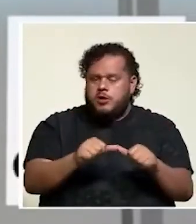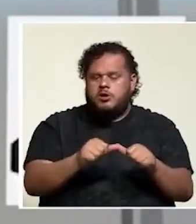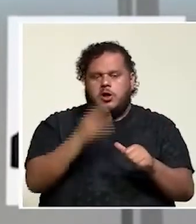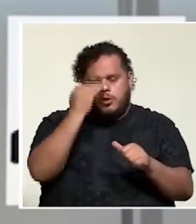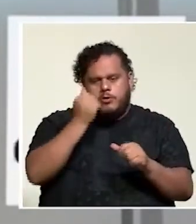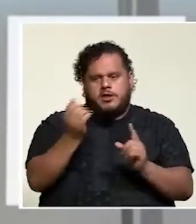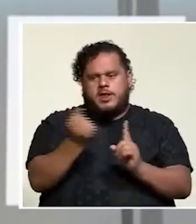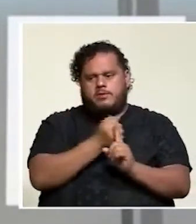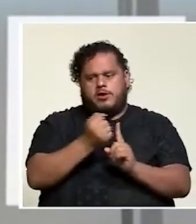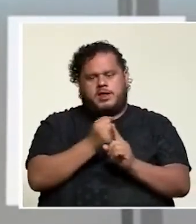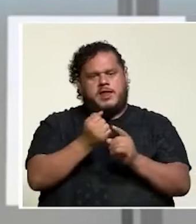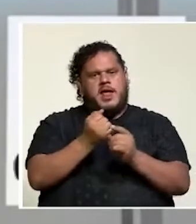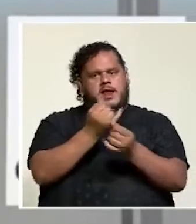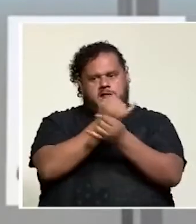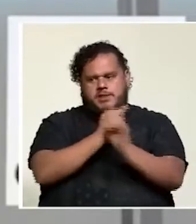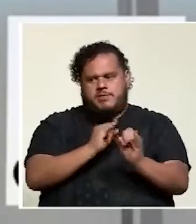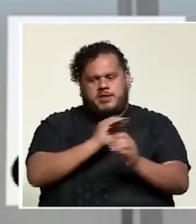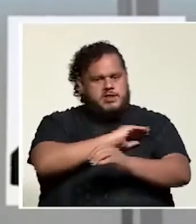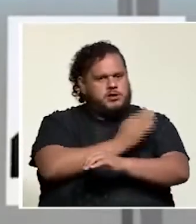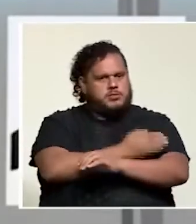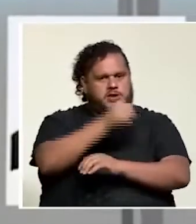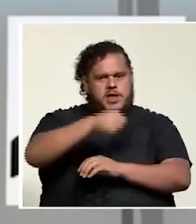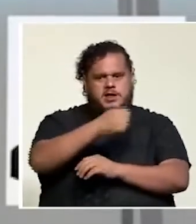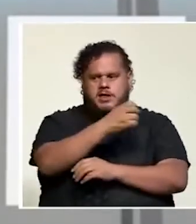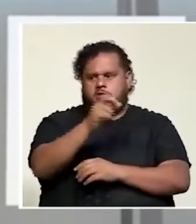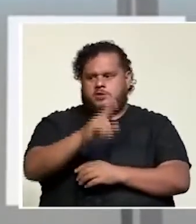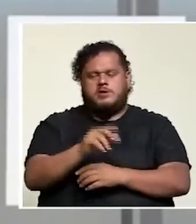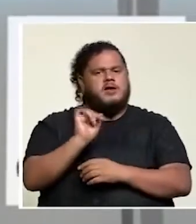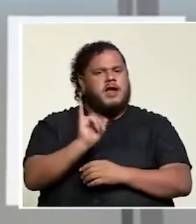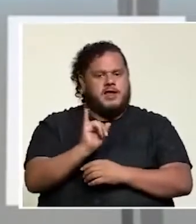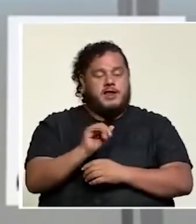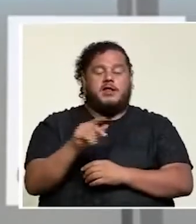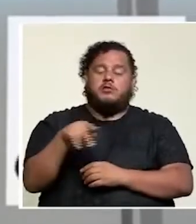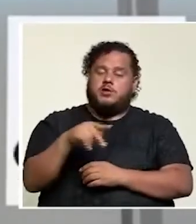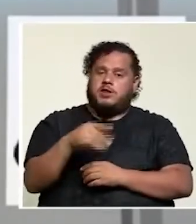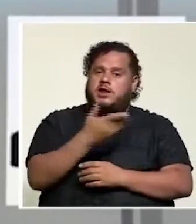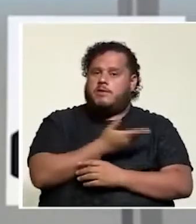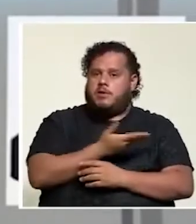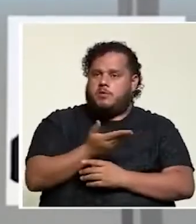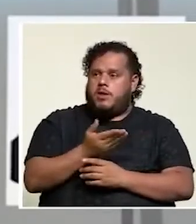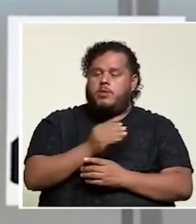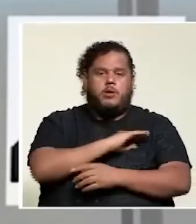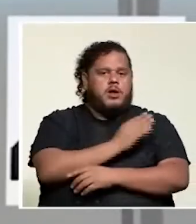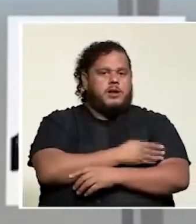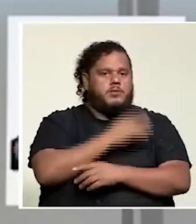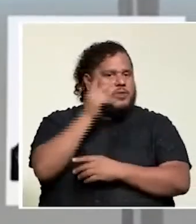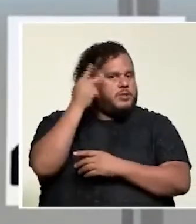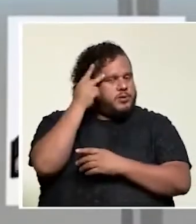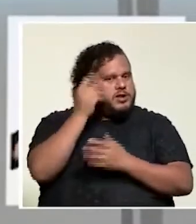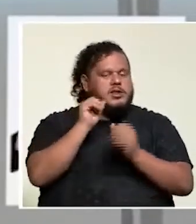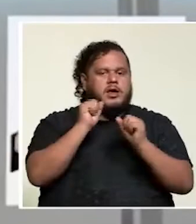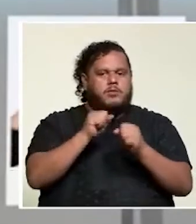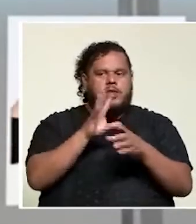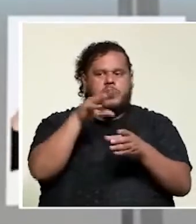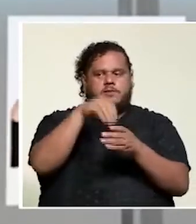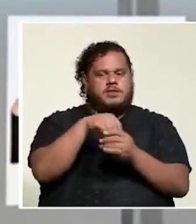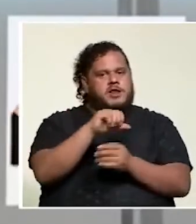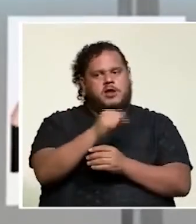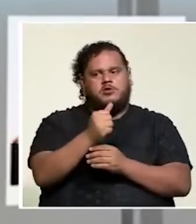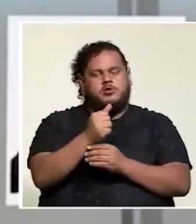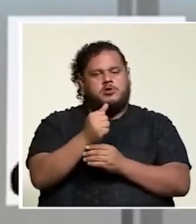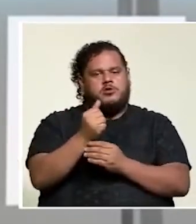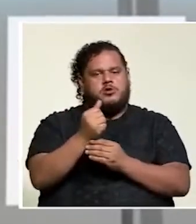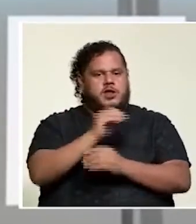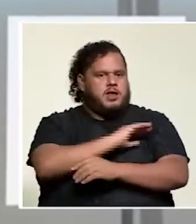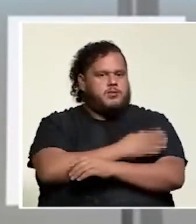la independencia de los poderes en Costa Rica. Y esto sí que es grave cuando el poder político puede inmiscuir en los otros